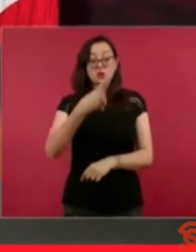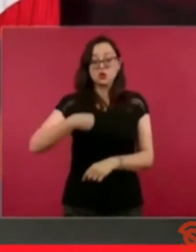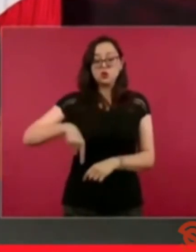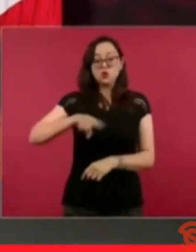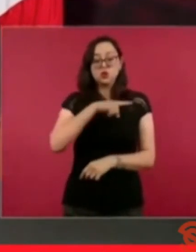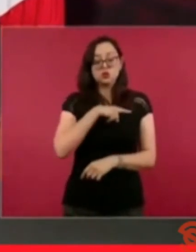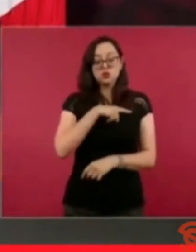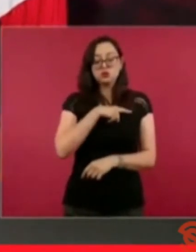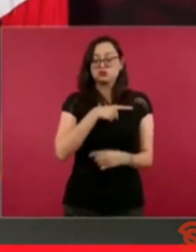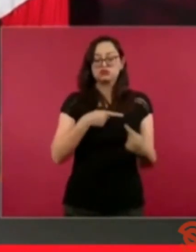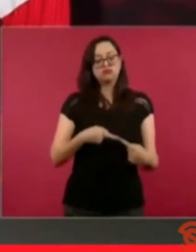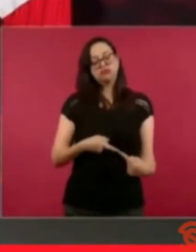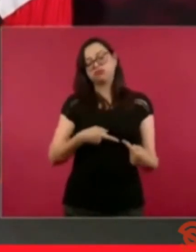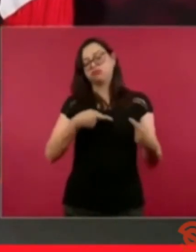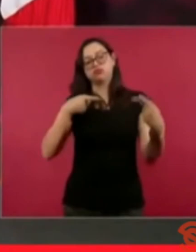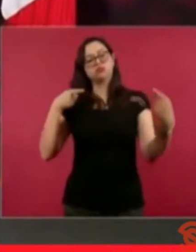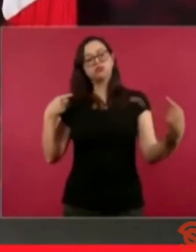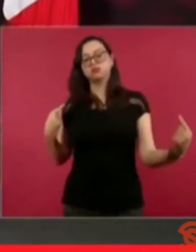Somos distintos.